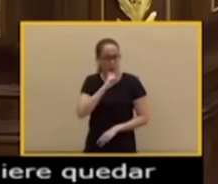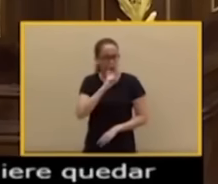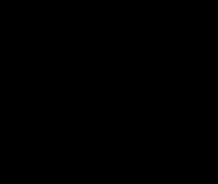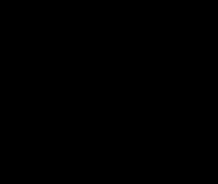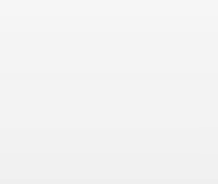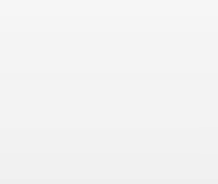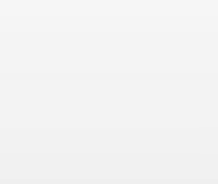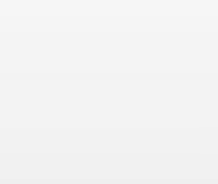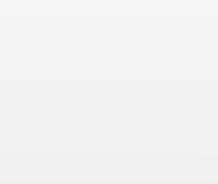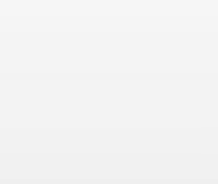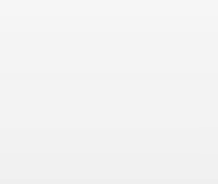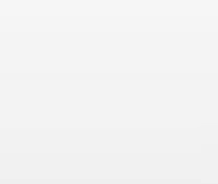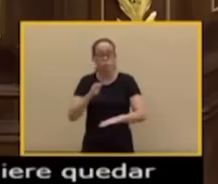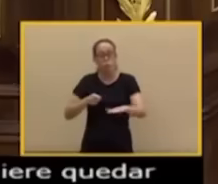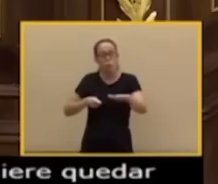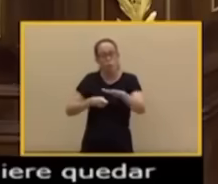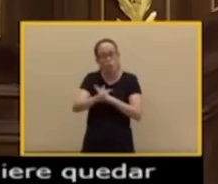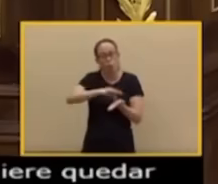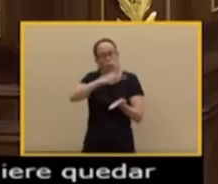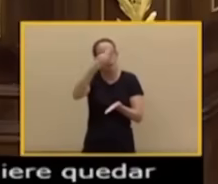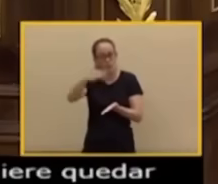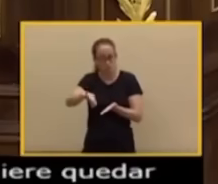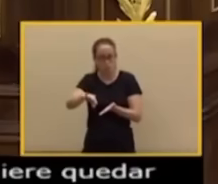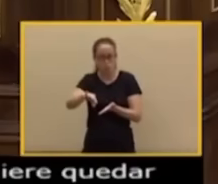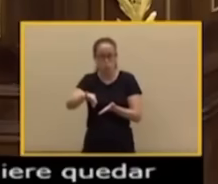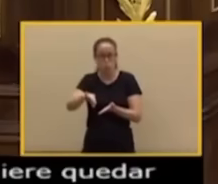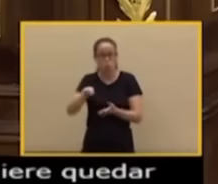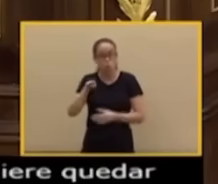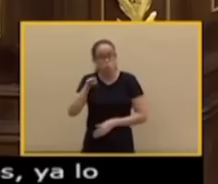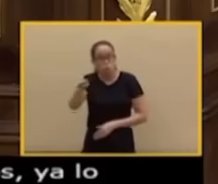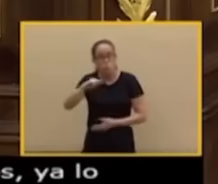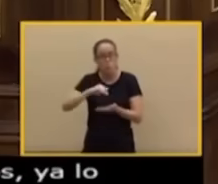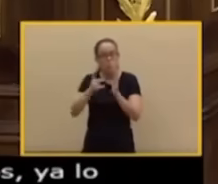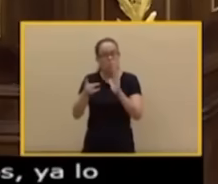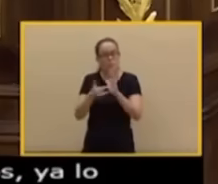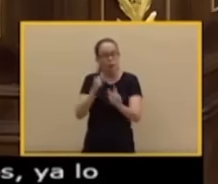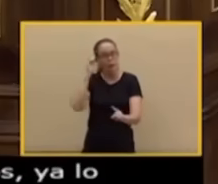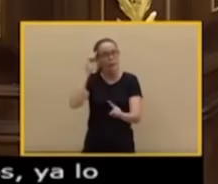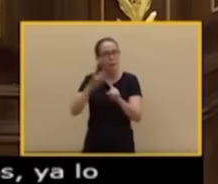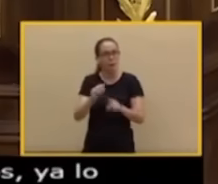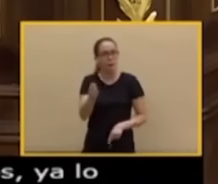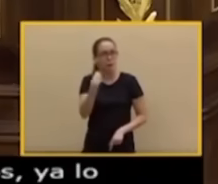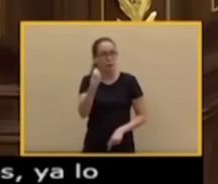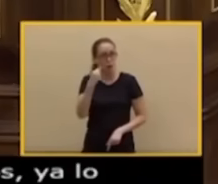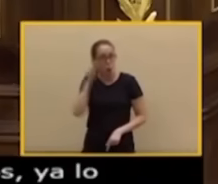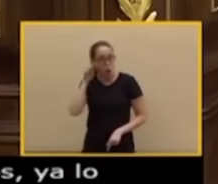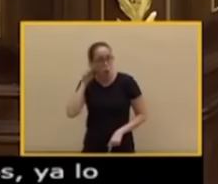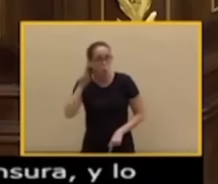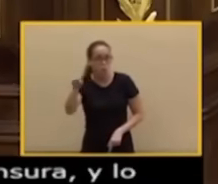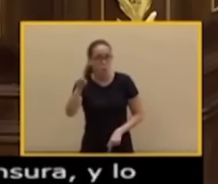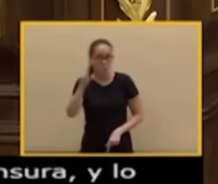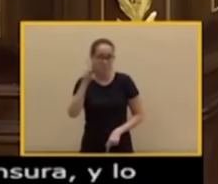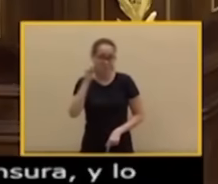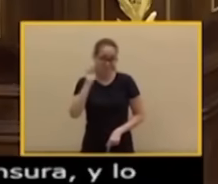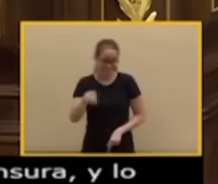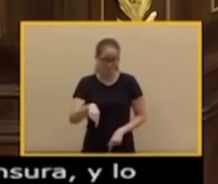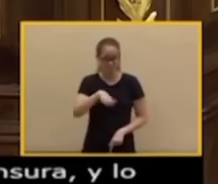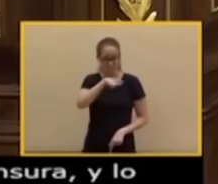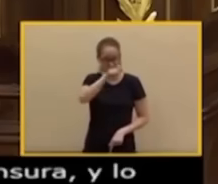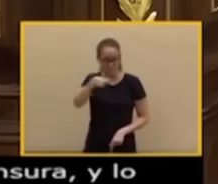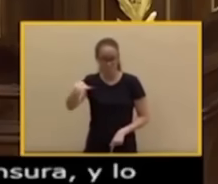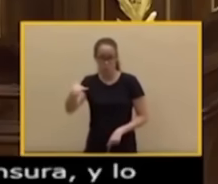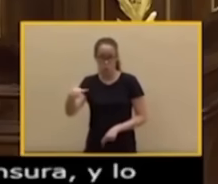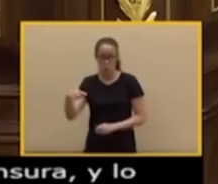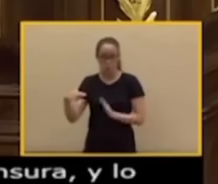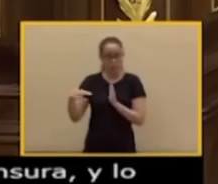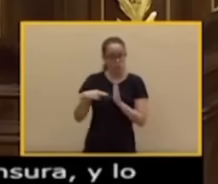vamos a seguir haciendo. Usted tiene un plan que es bueno para usted, un plan que es bueno para los enchufados del PSOE, para Tezanos, para Óscar